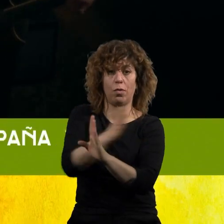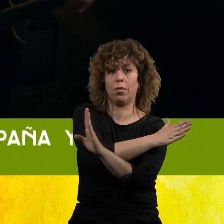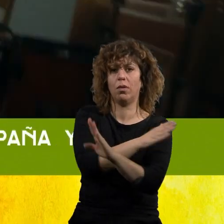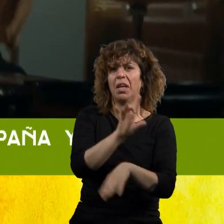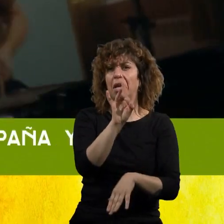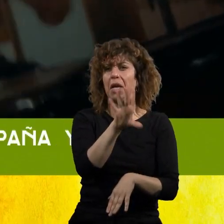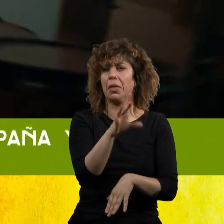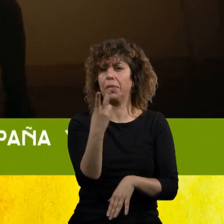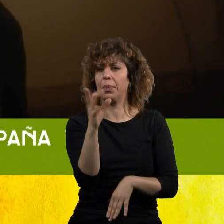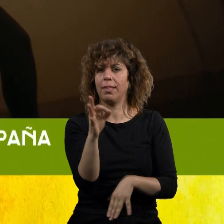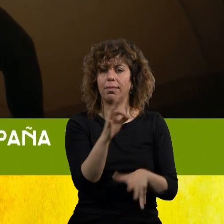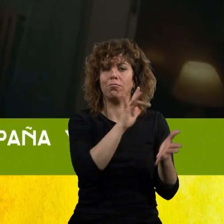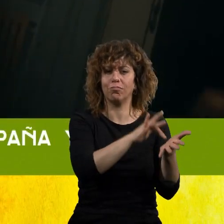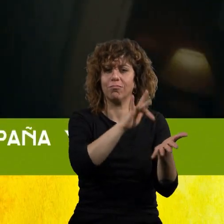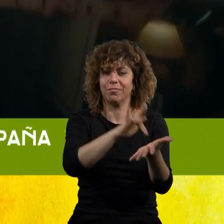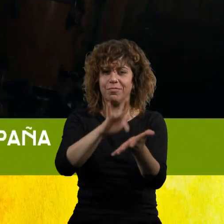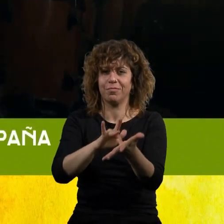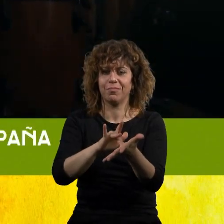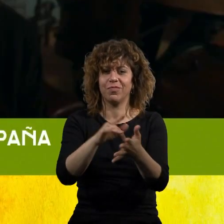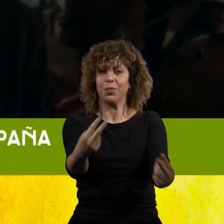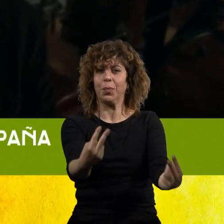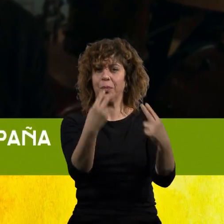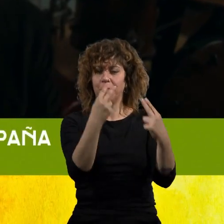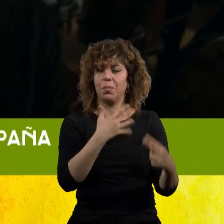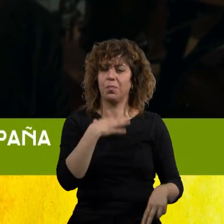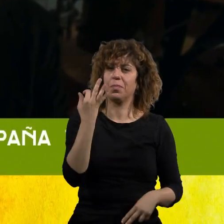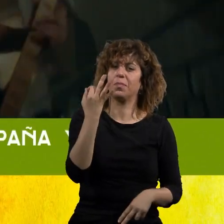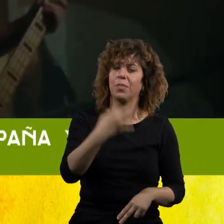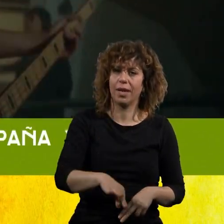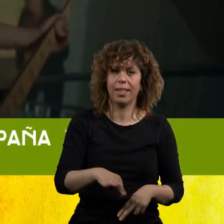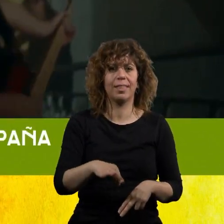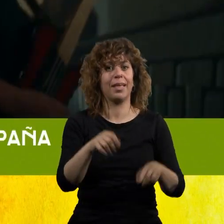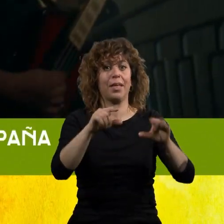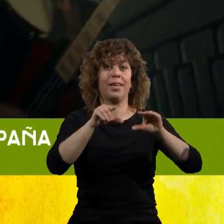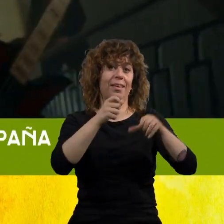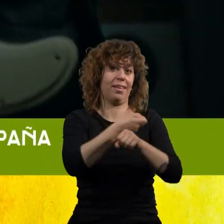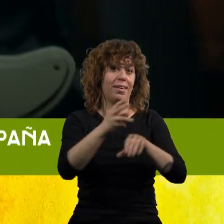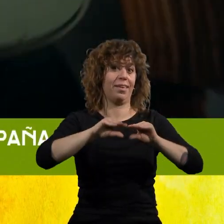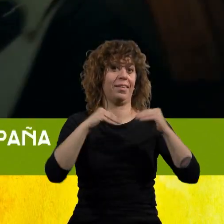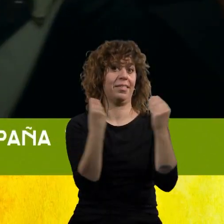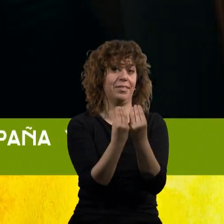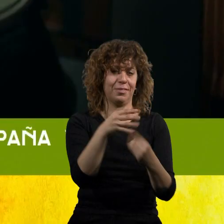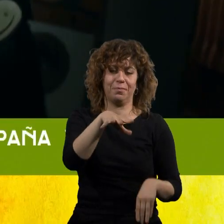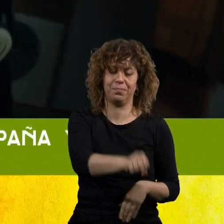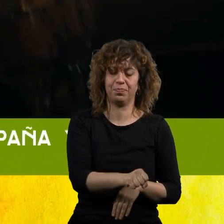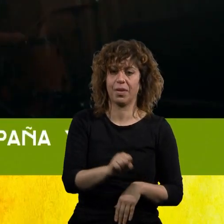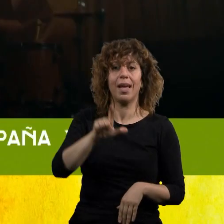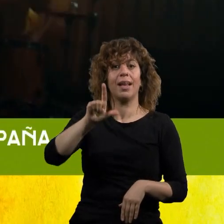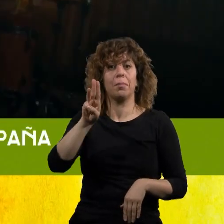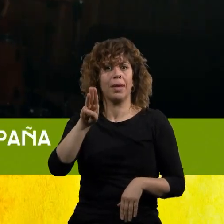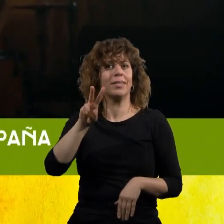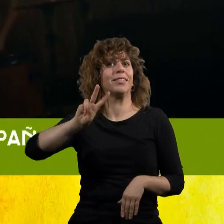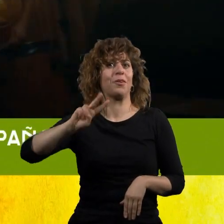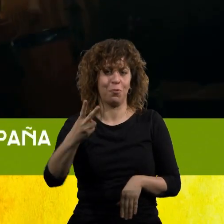15-20 fechas más o menos, entonces ahí nos podrán ver y adquirir este disco, claro. Bueno, es vuestro segundo LP, ¿verdad?